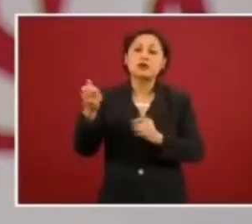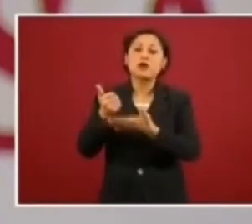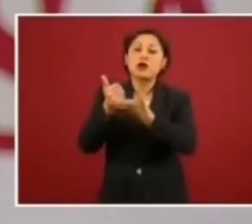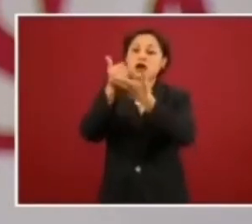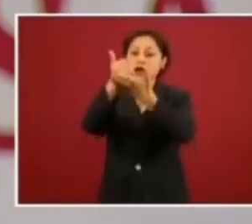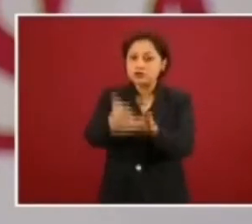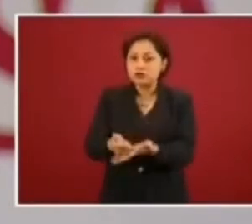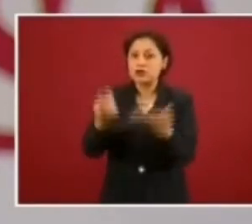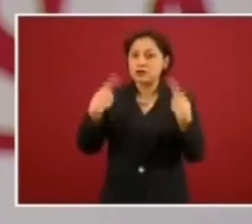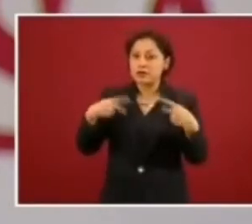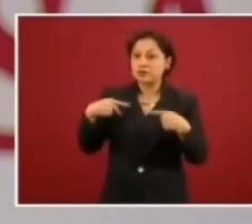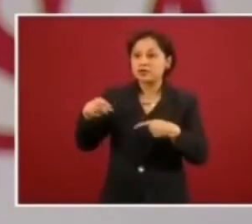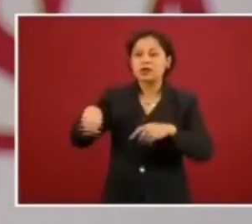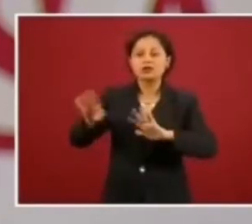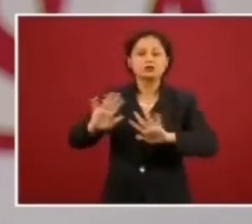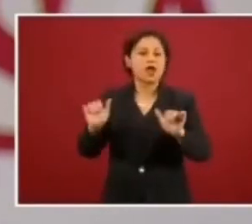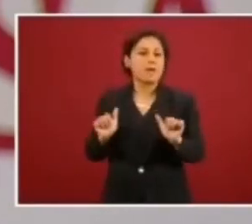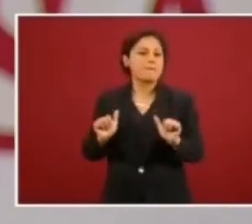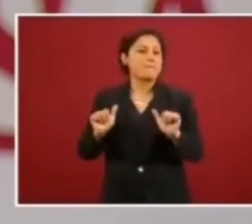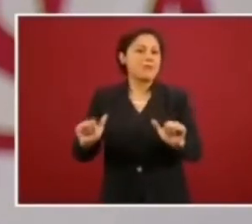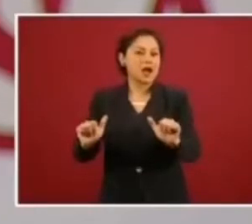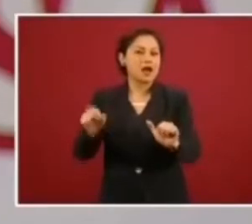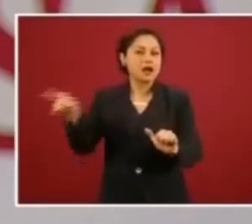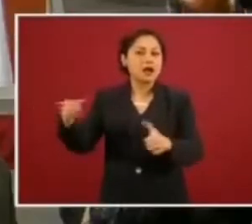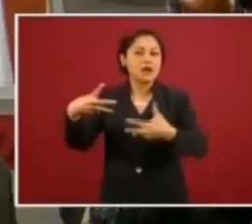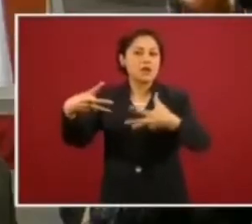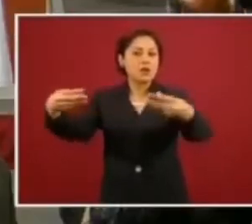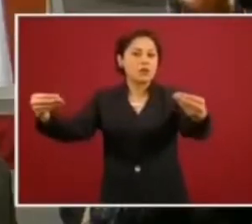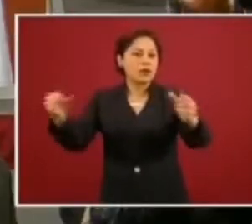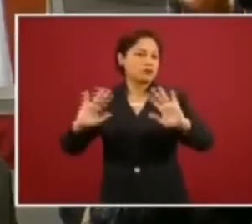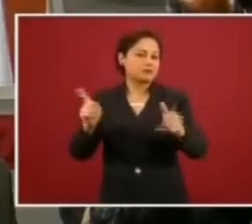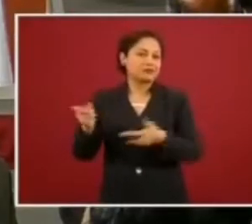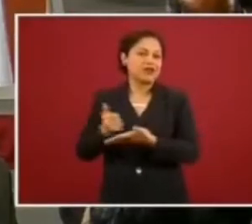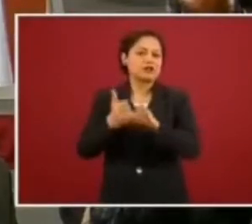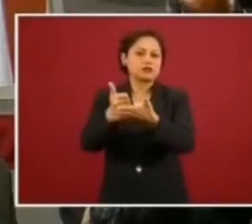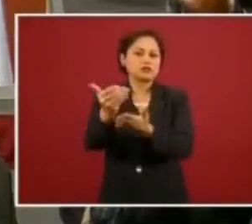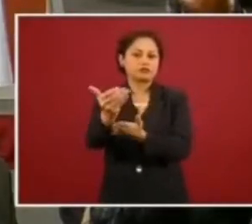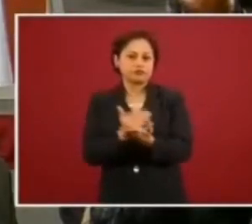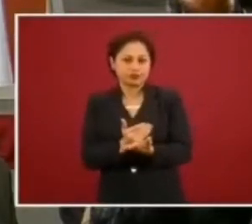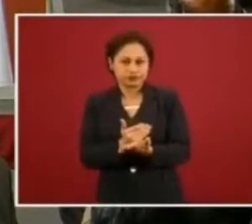la posibilidad de no transmitir y frenar la epidemia.